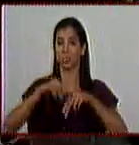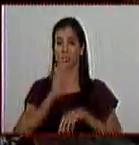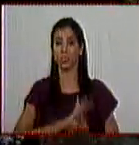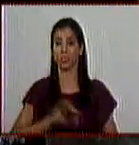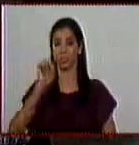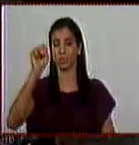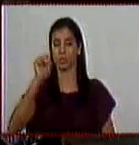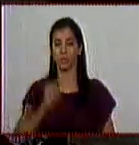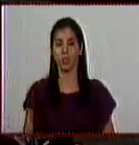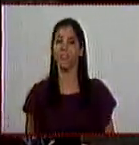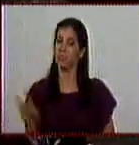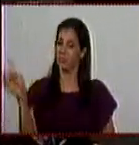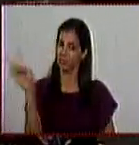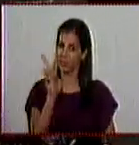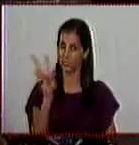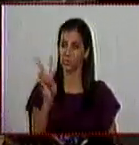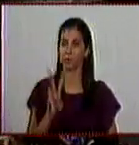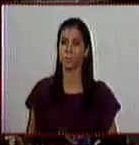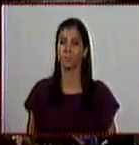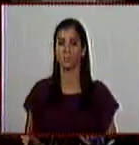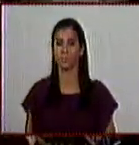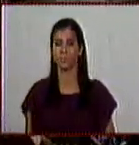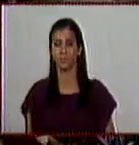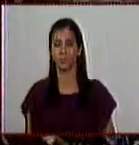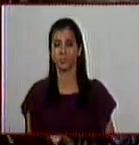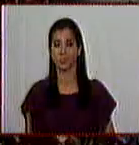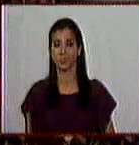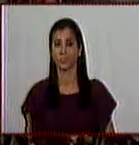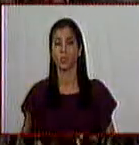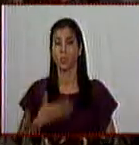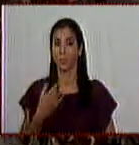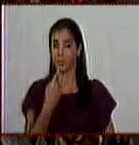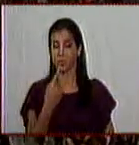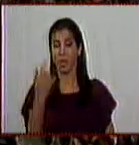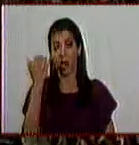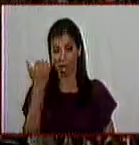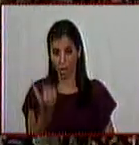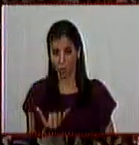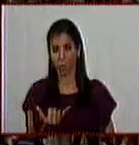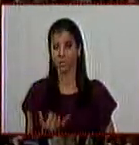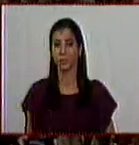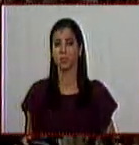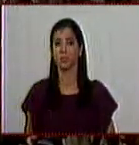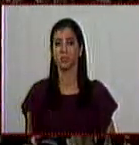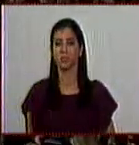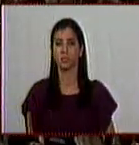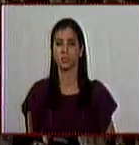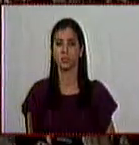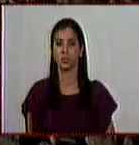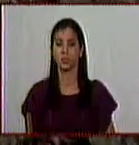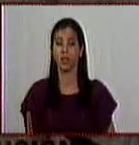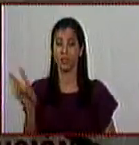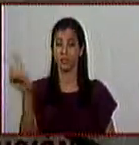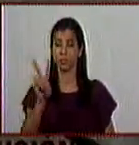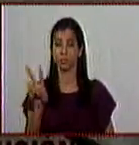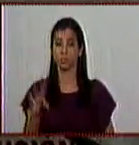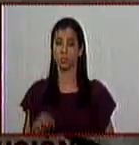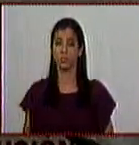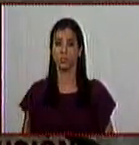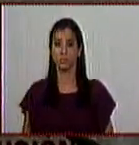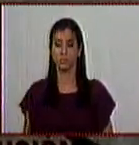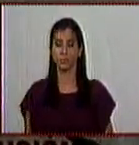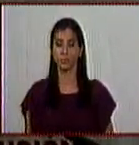socialismo venezolano podemos decir hoy día que Venezuela puja